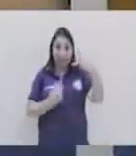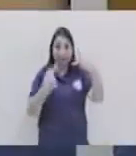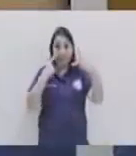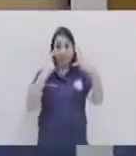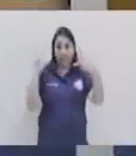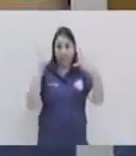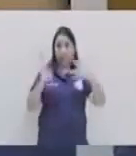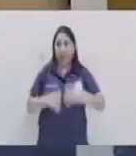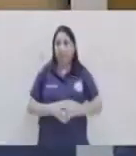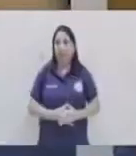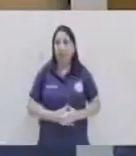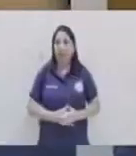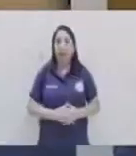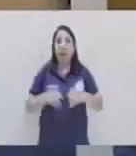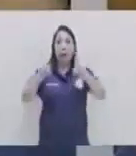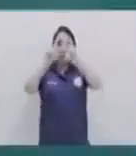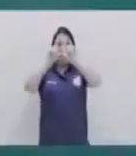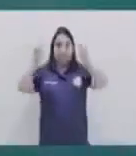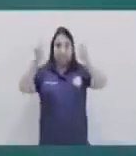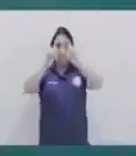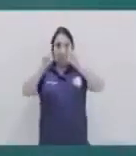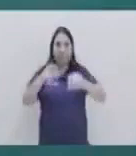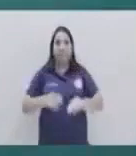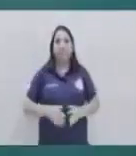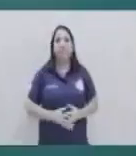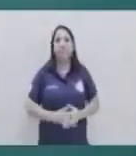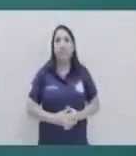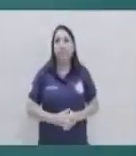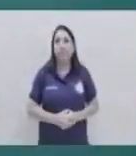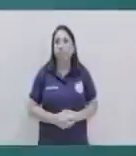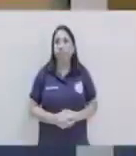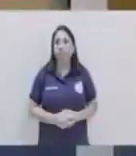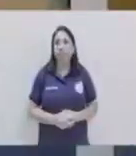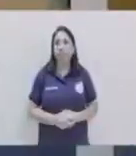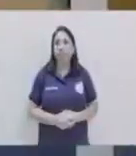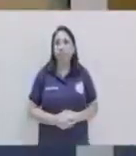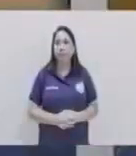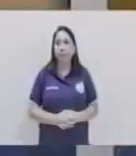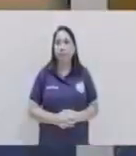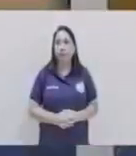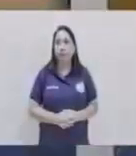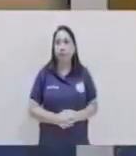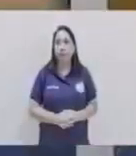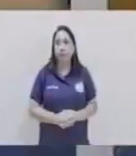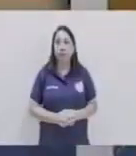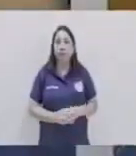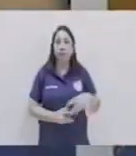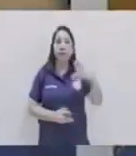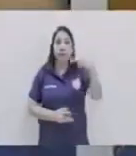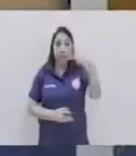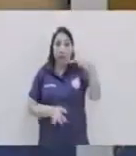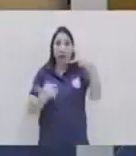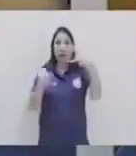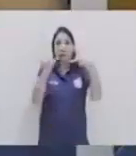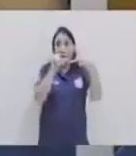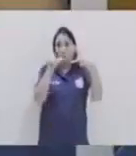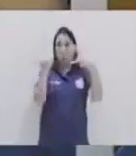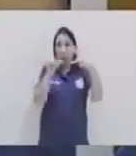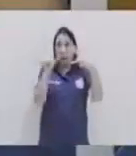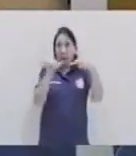expresión por los valores que tenemos en nuestro trinomio dado. Me quedaría entonces que k es